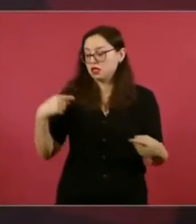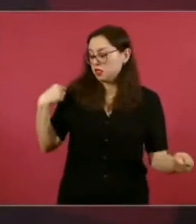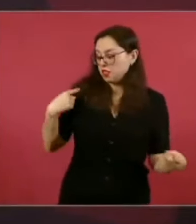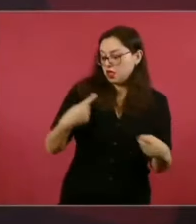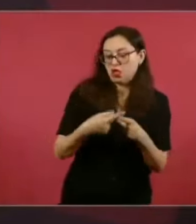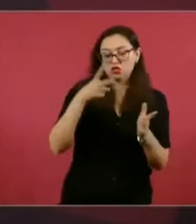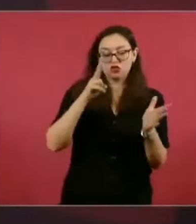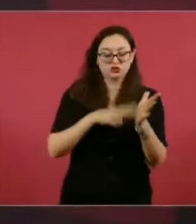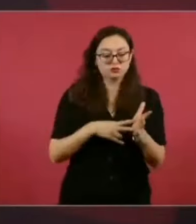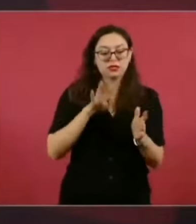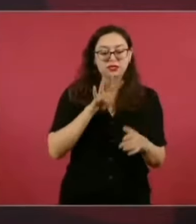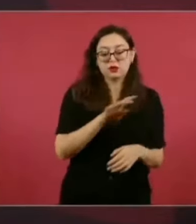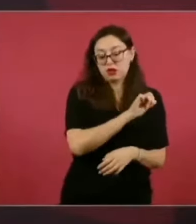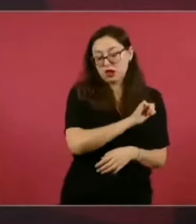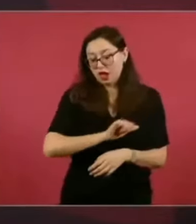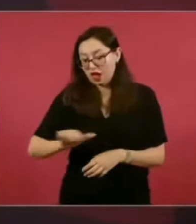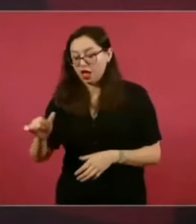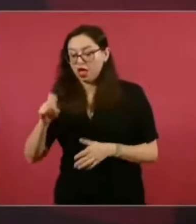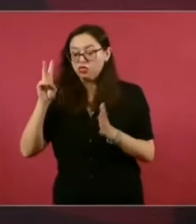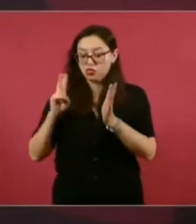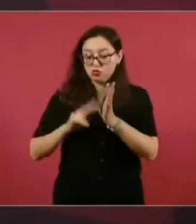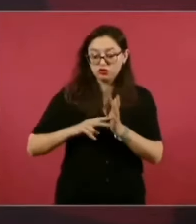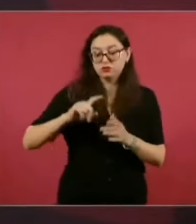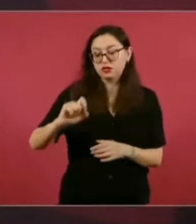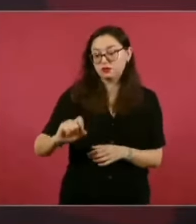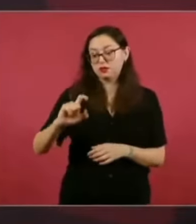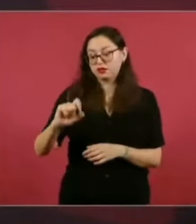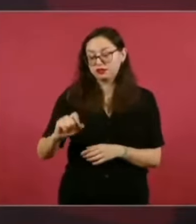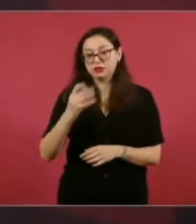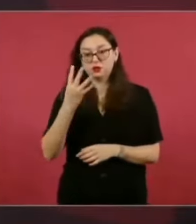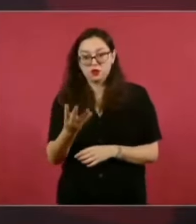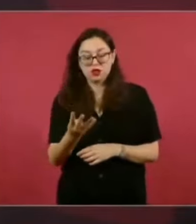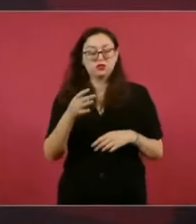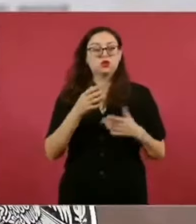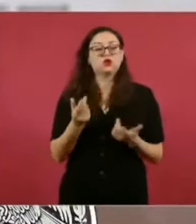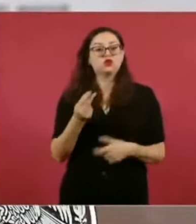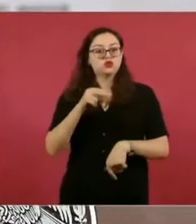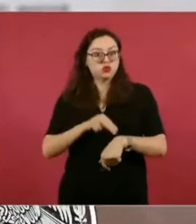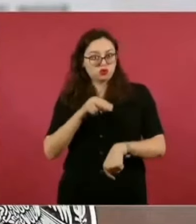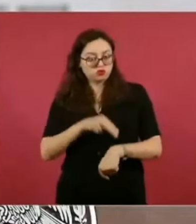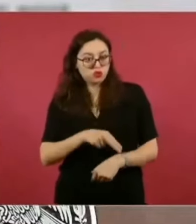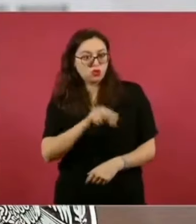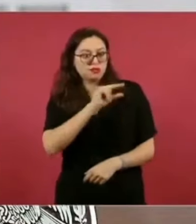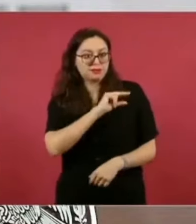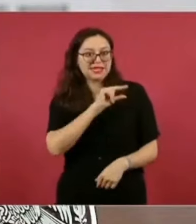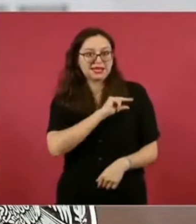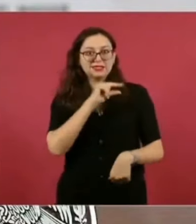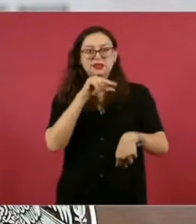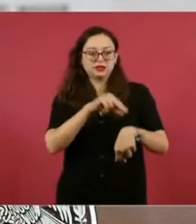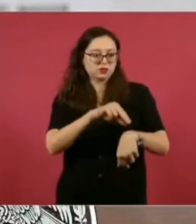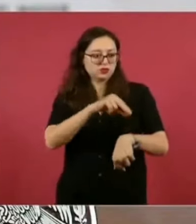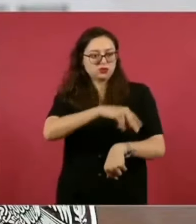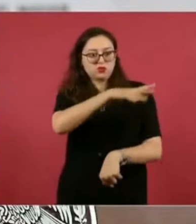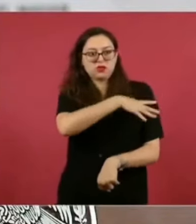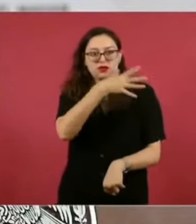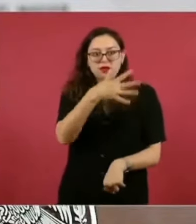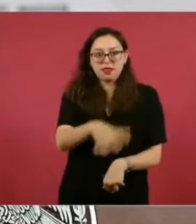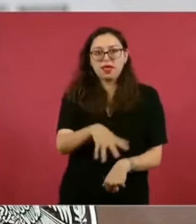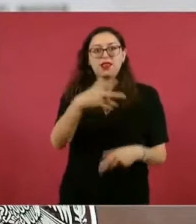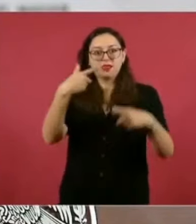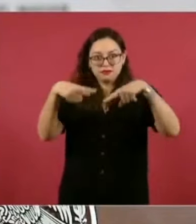2019 al día de hoy. Médicos especialistas, médicos generales, enfermeras